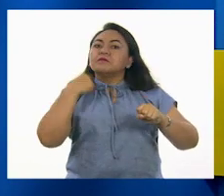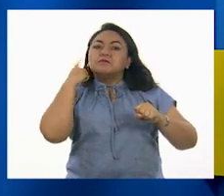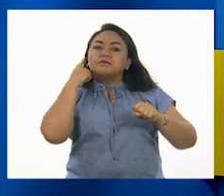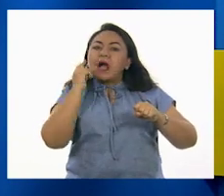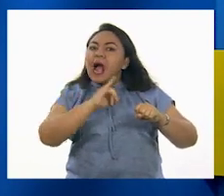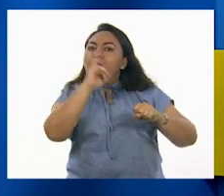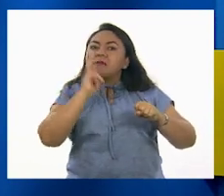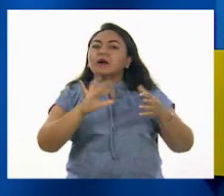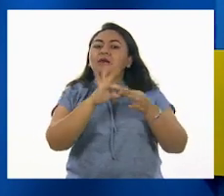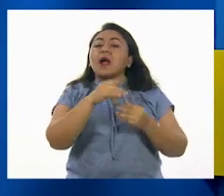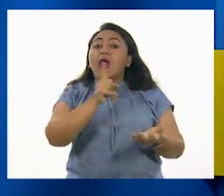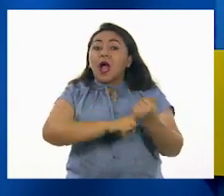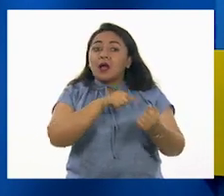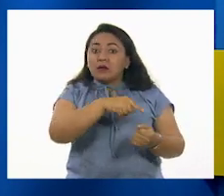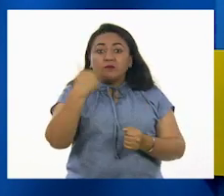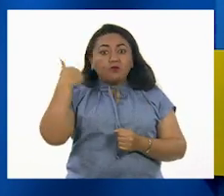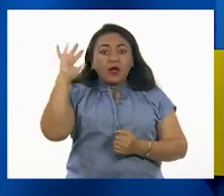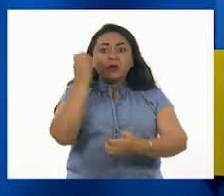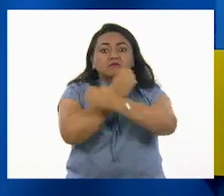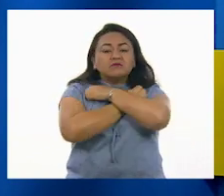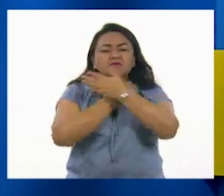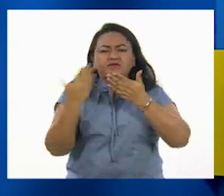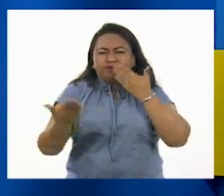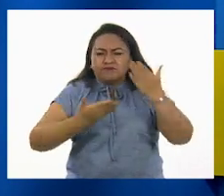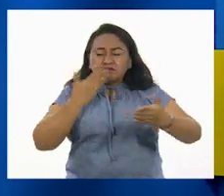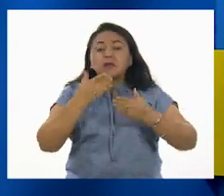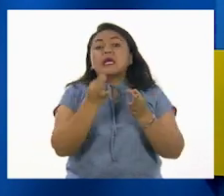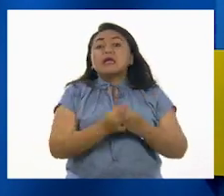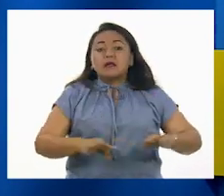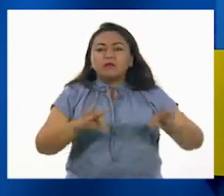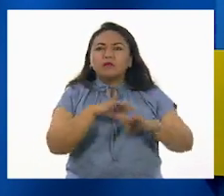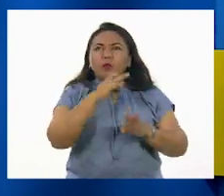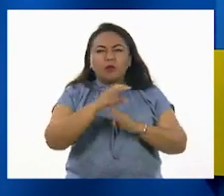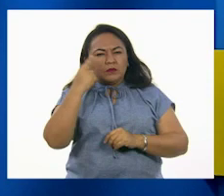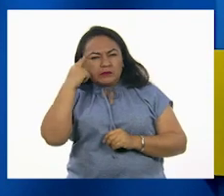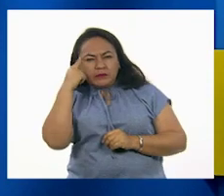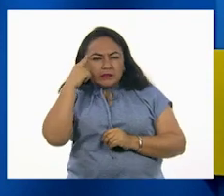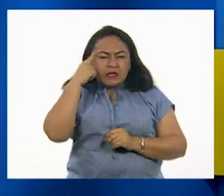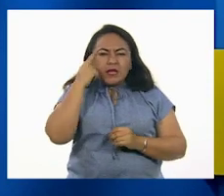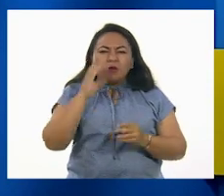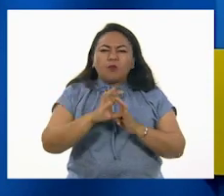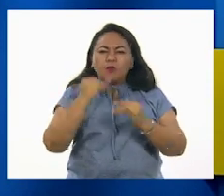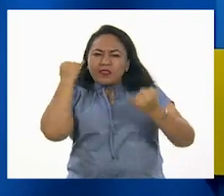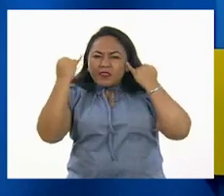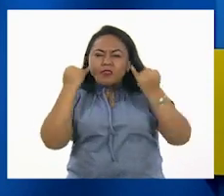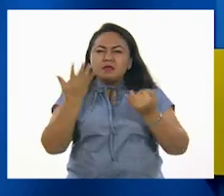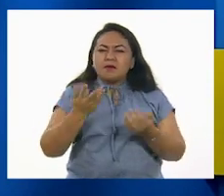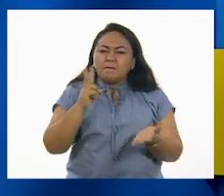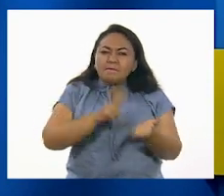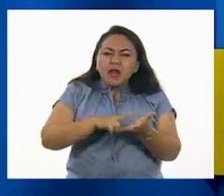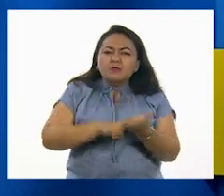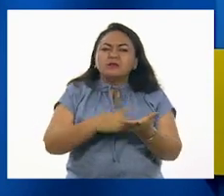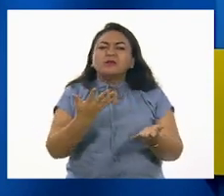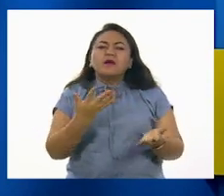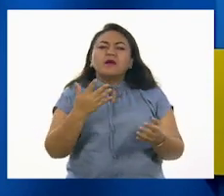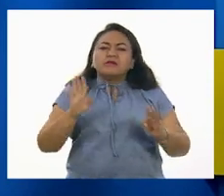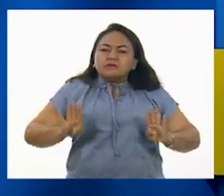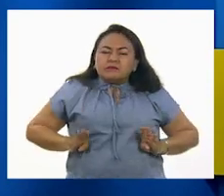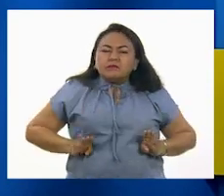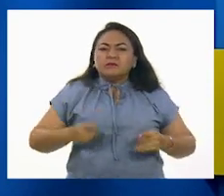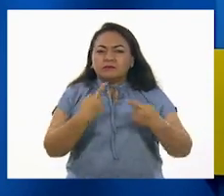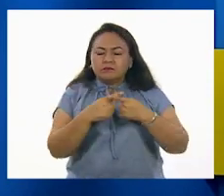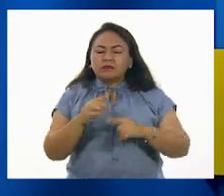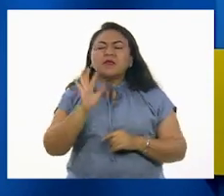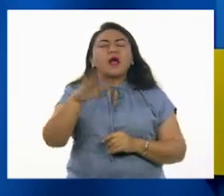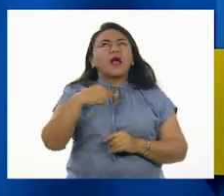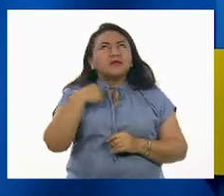su educación, la cual sin duda fue determinante en el desarrollo de sus ideas, valores y conductas. ¿Sabes? Se me acaba de ocurrir una